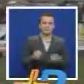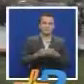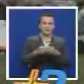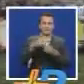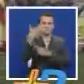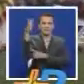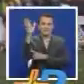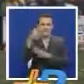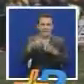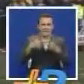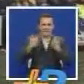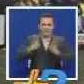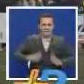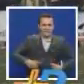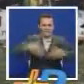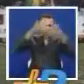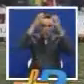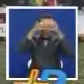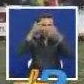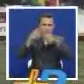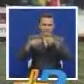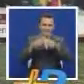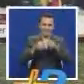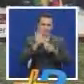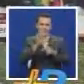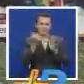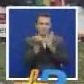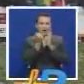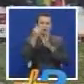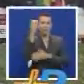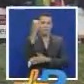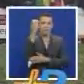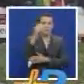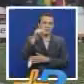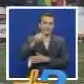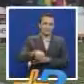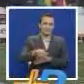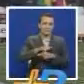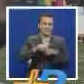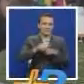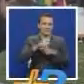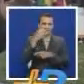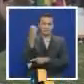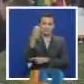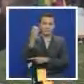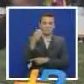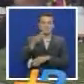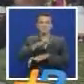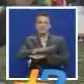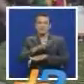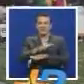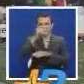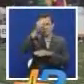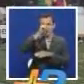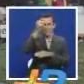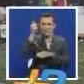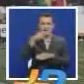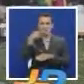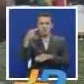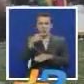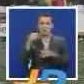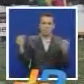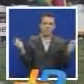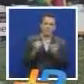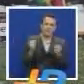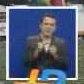que tiene que ver con la selección colombiana de fútbol, aquí en el segundo entrenamiento en Ámsterdam. Una tarde de domingo festivo, demasiado frío,